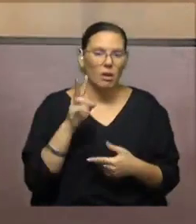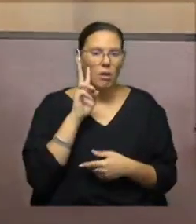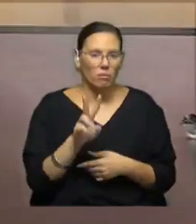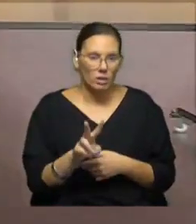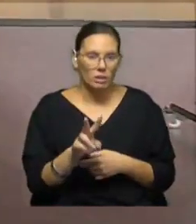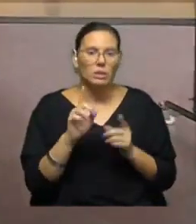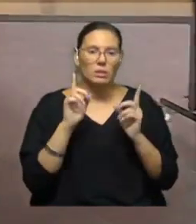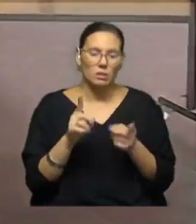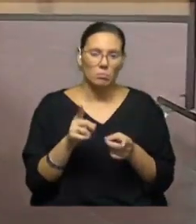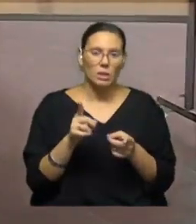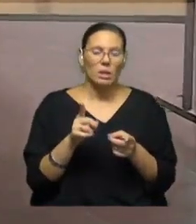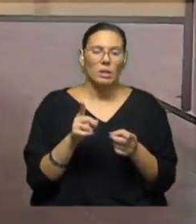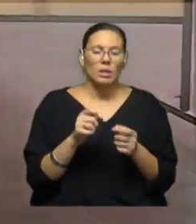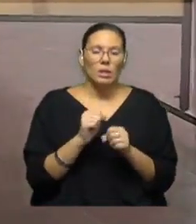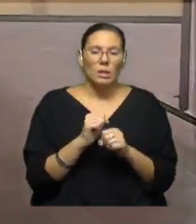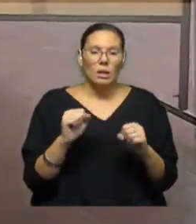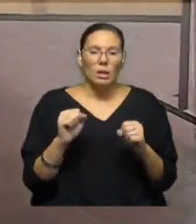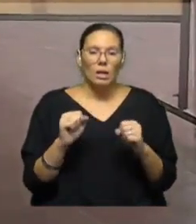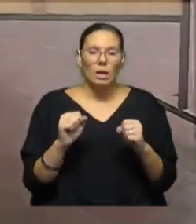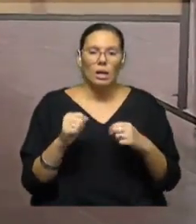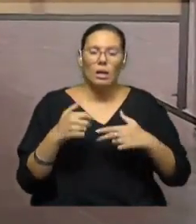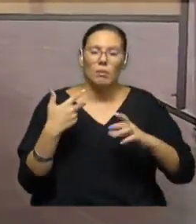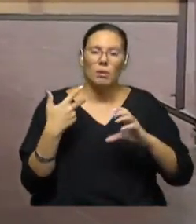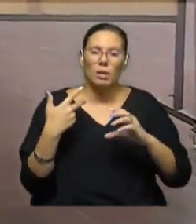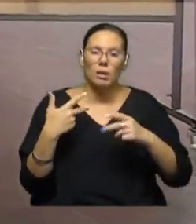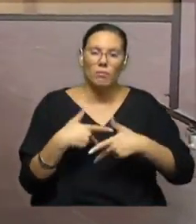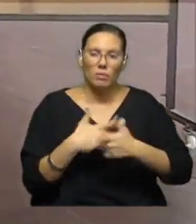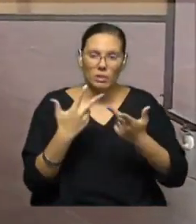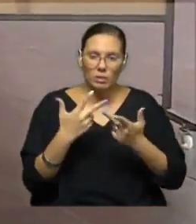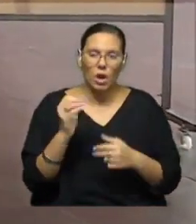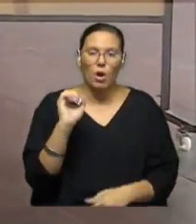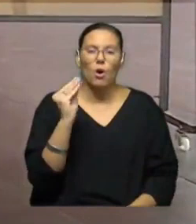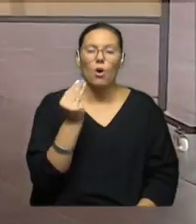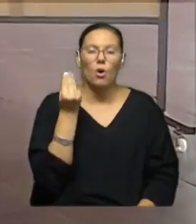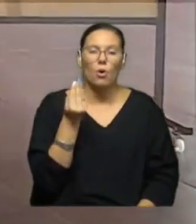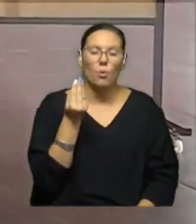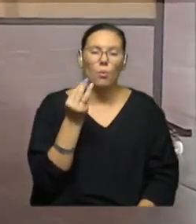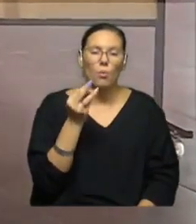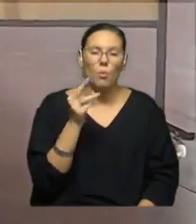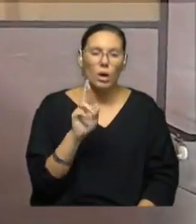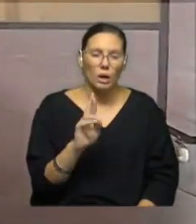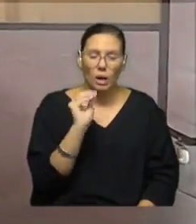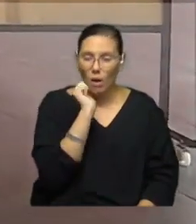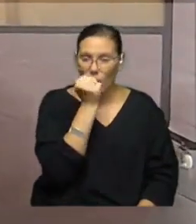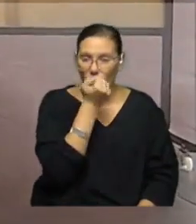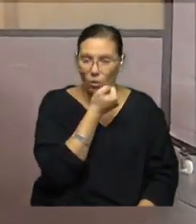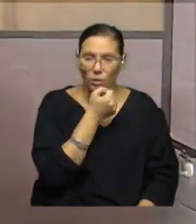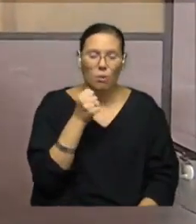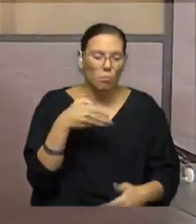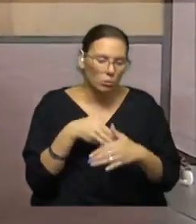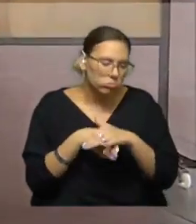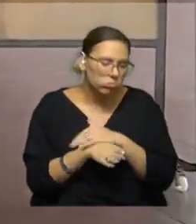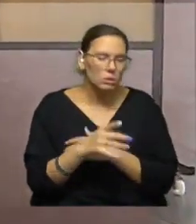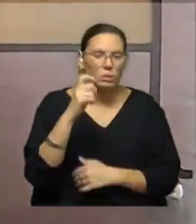Si no, también existe una plataforma virtual que es la que acceden a través del código QR para que pueden entrar y curiosear